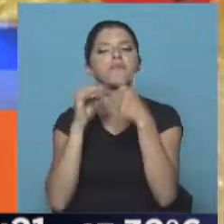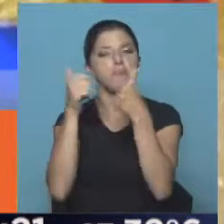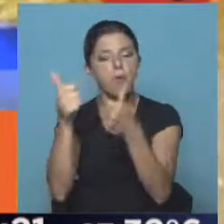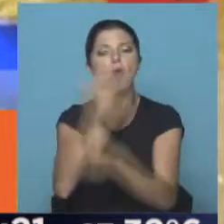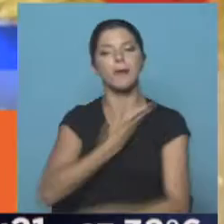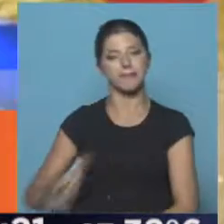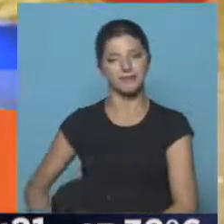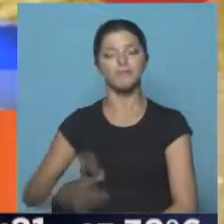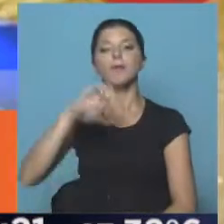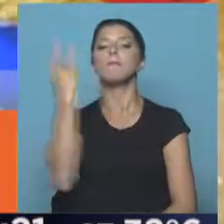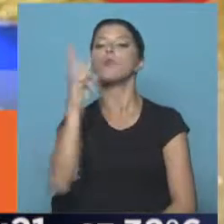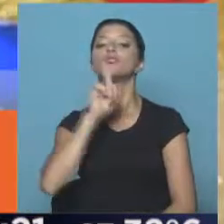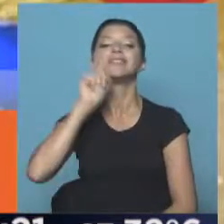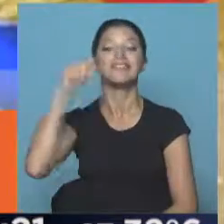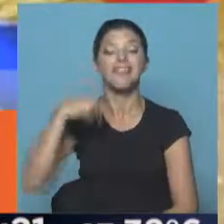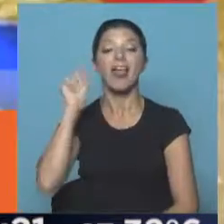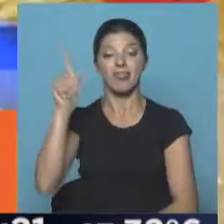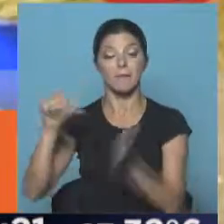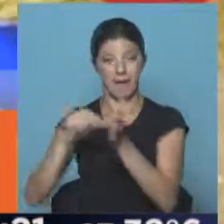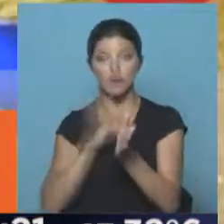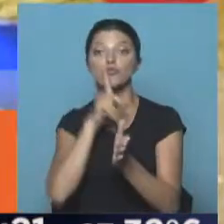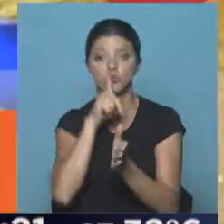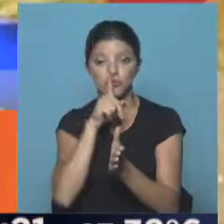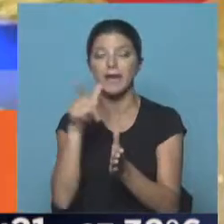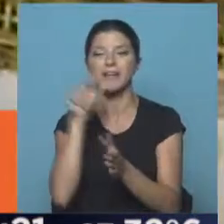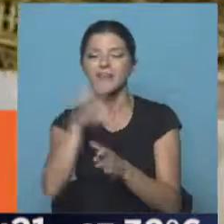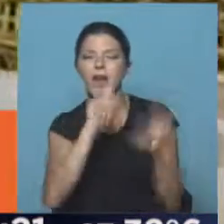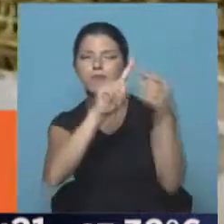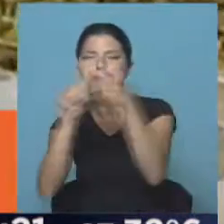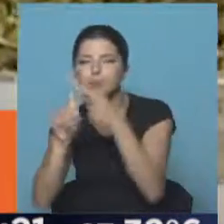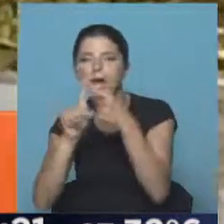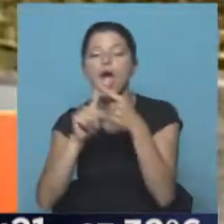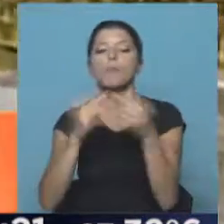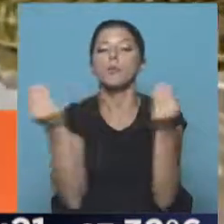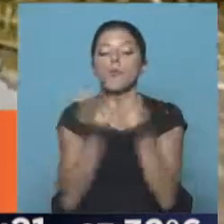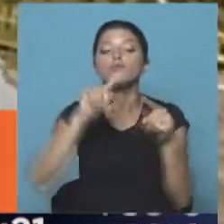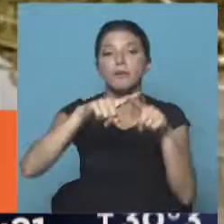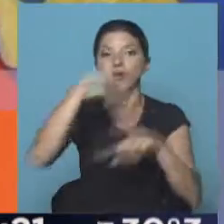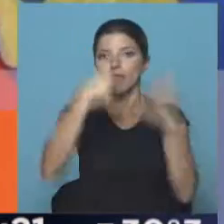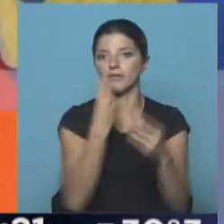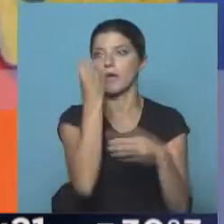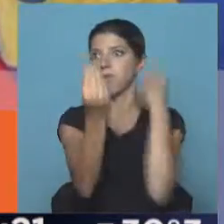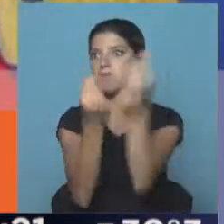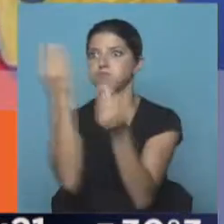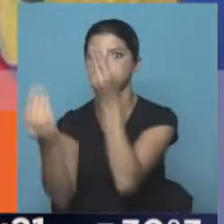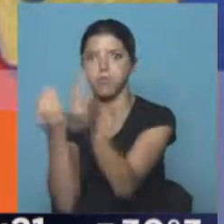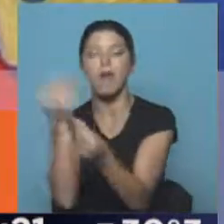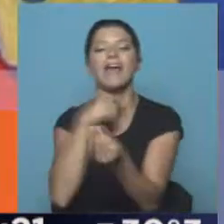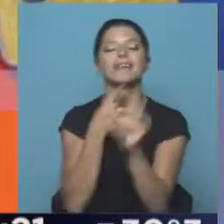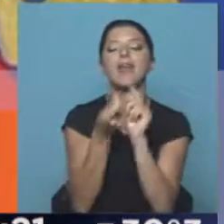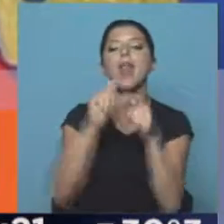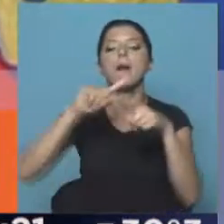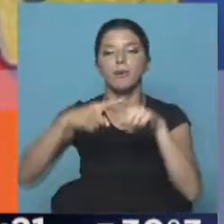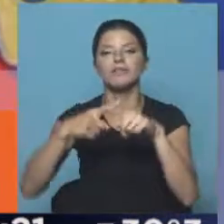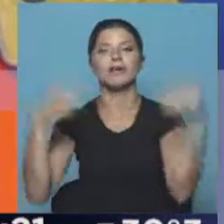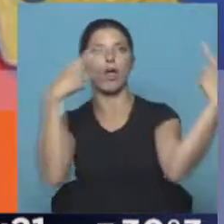ruso Vladimir Putin, quien parece estar ganando en todos los frentes con el ascenso de dirigentes dispuestos a cambiar la política de